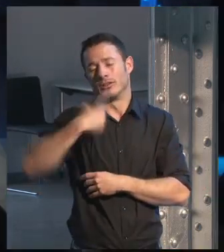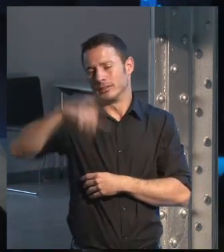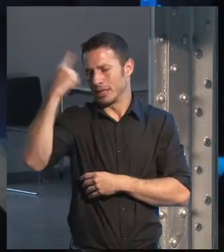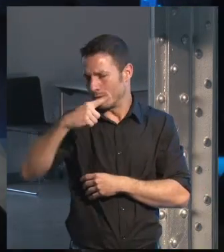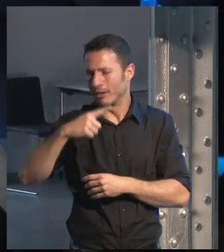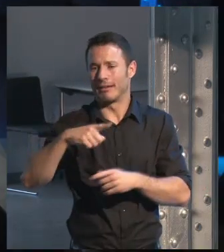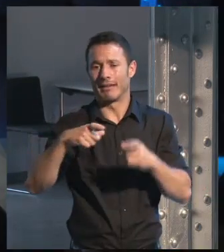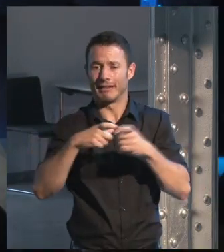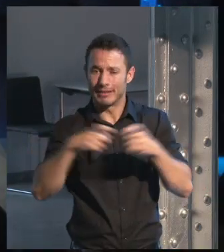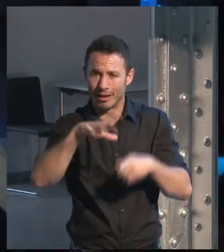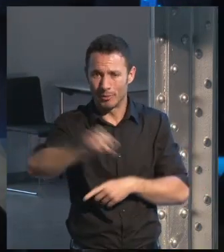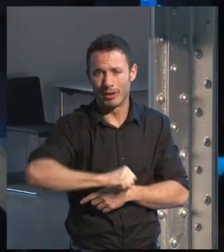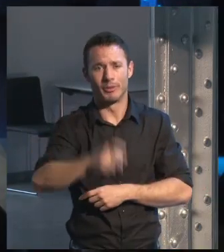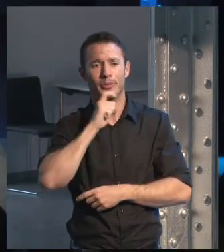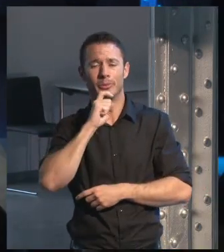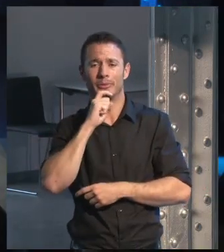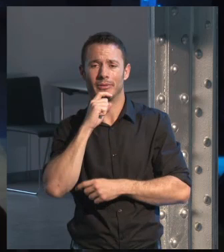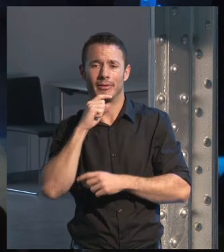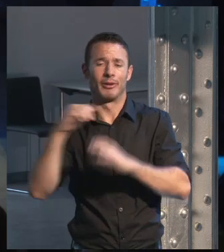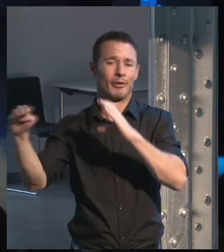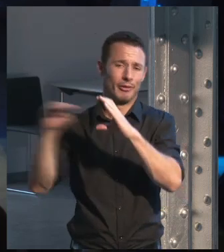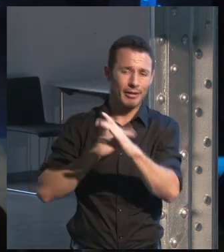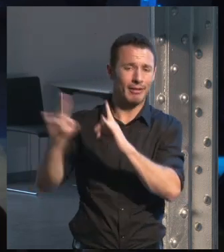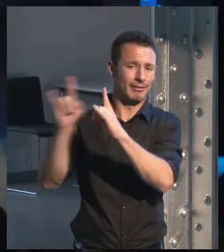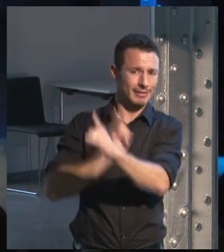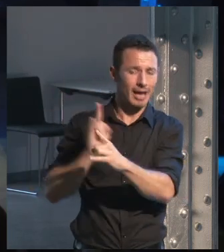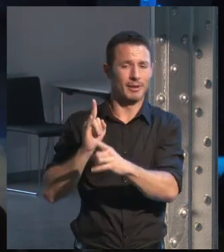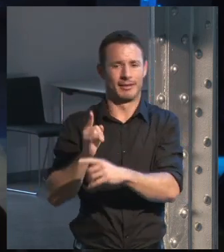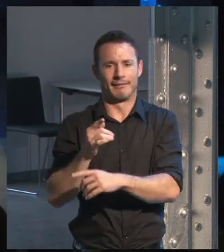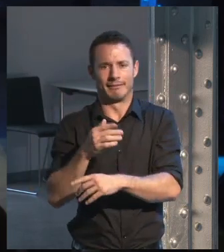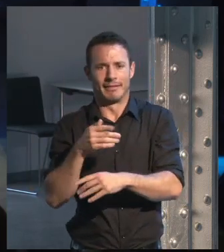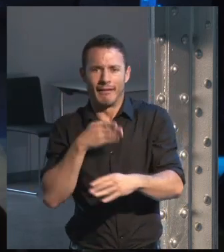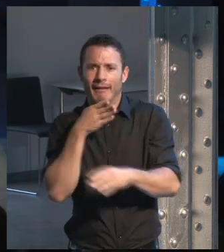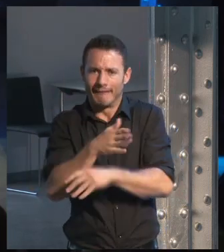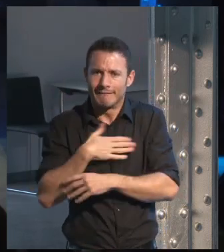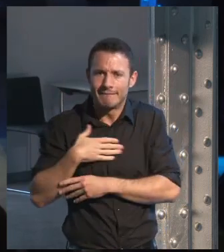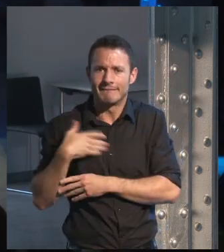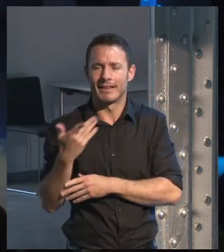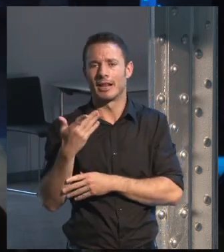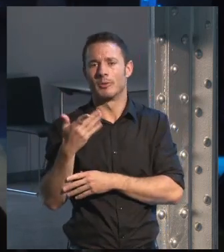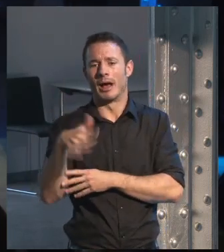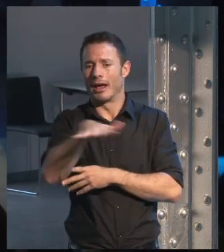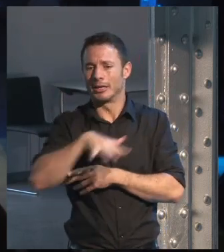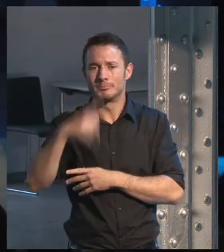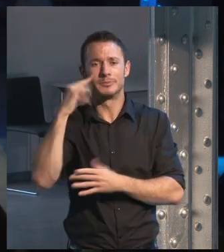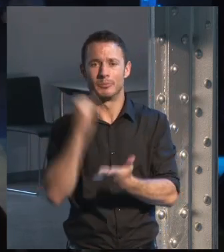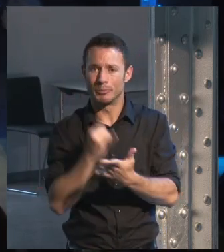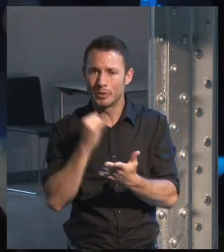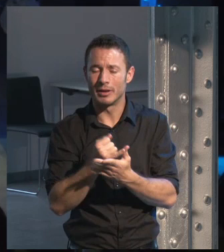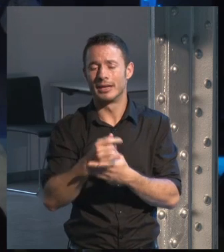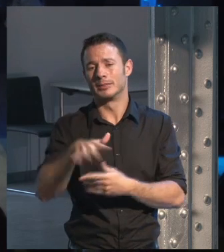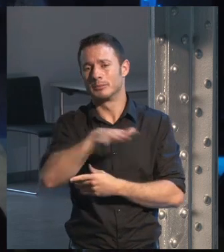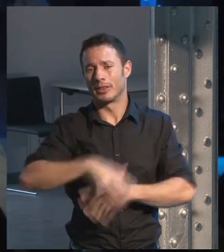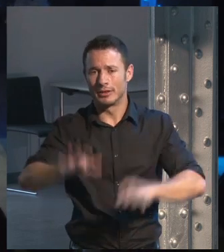nos llamáis, nos escribís, nos decís, queremos estar, queremos ir a probar el espacio de experimentación de